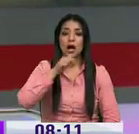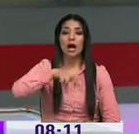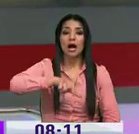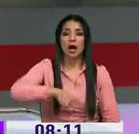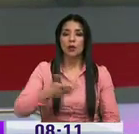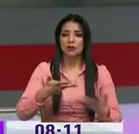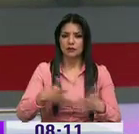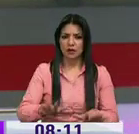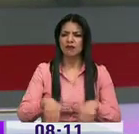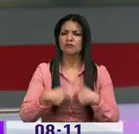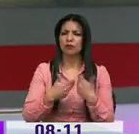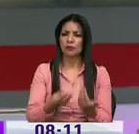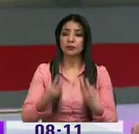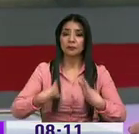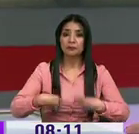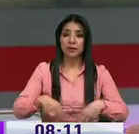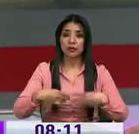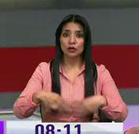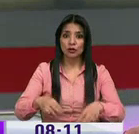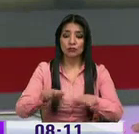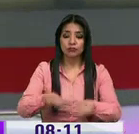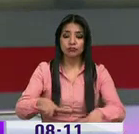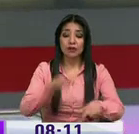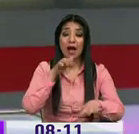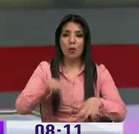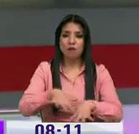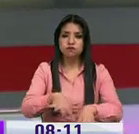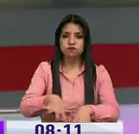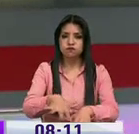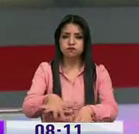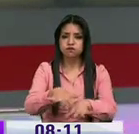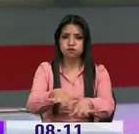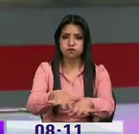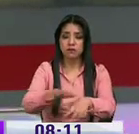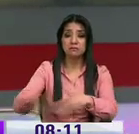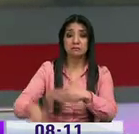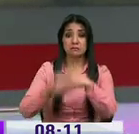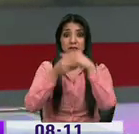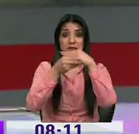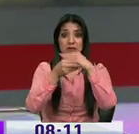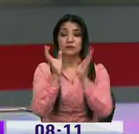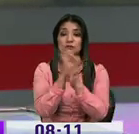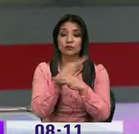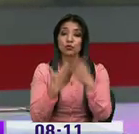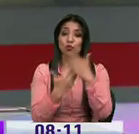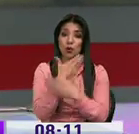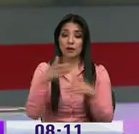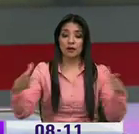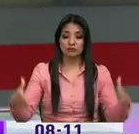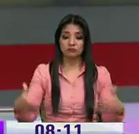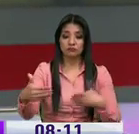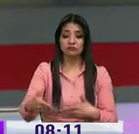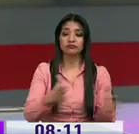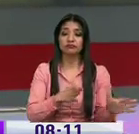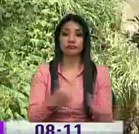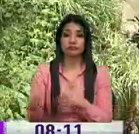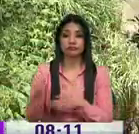de un mecanismo de intercepción de aguas residuales que incluye el funcionamiento de una nueva planta de tratamiento.